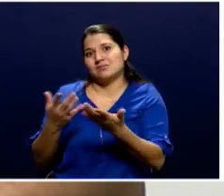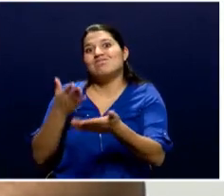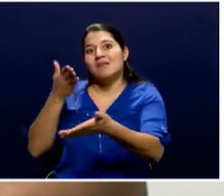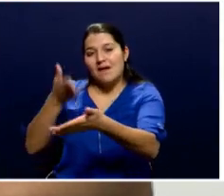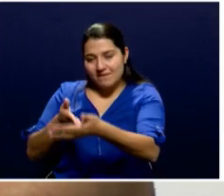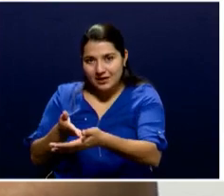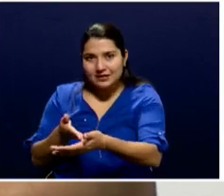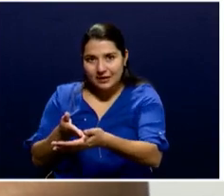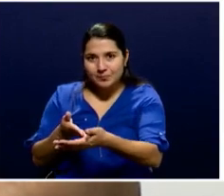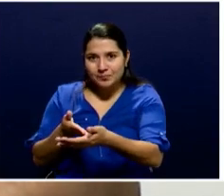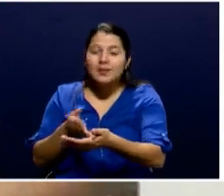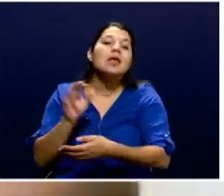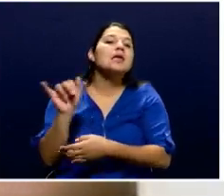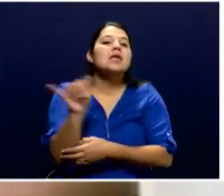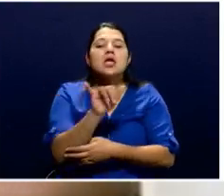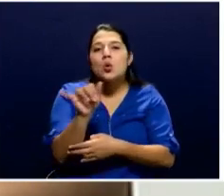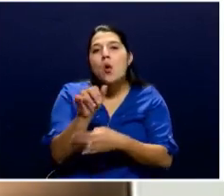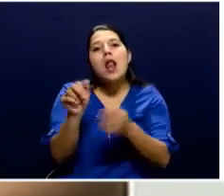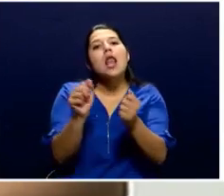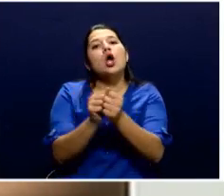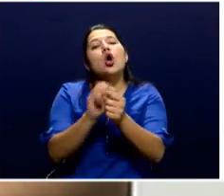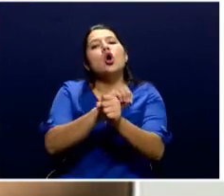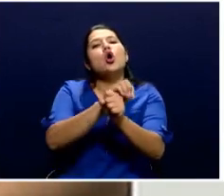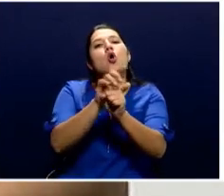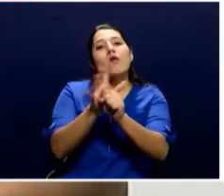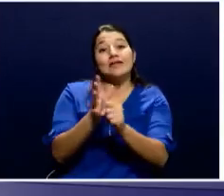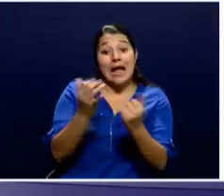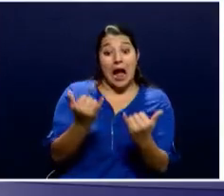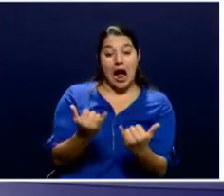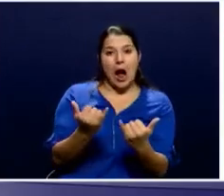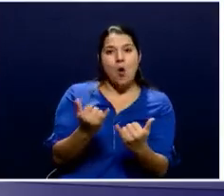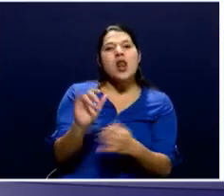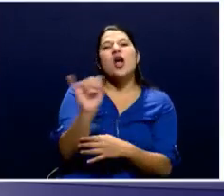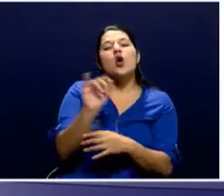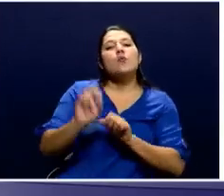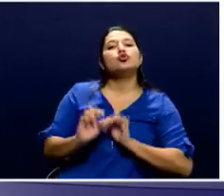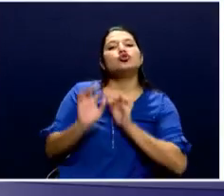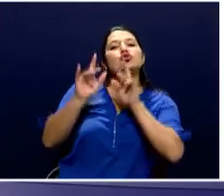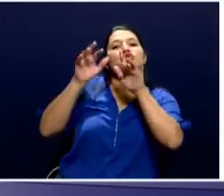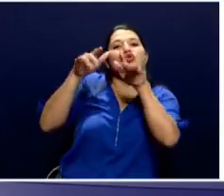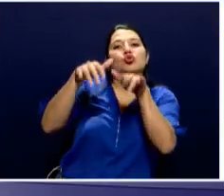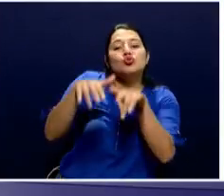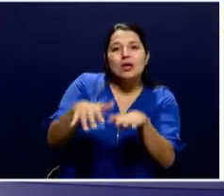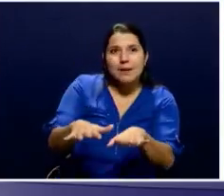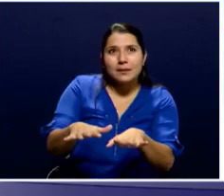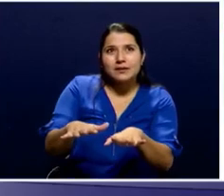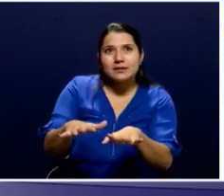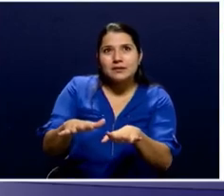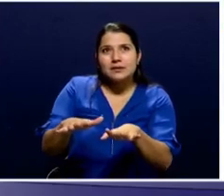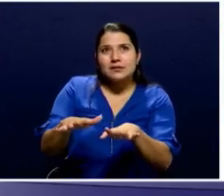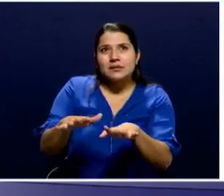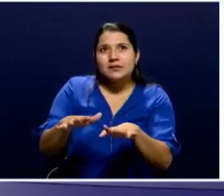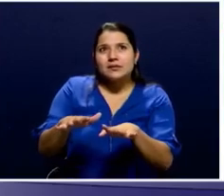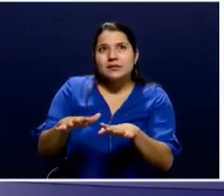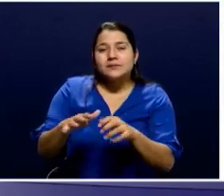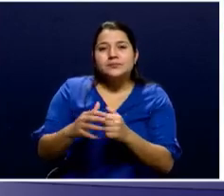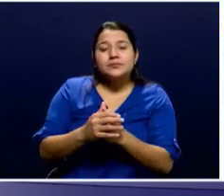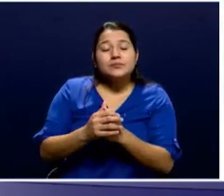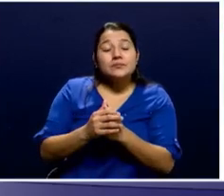viene inicialmente y lo que va a venir después. Clarísimo, completamente